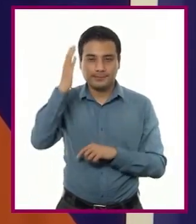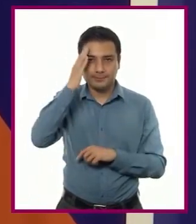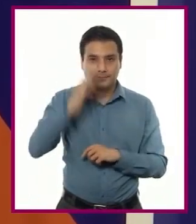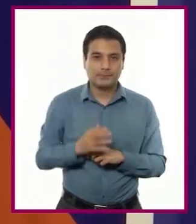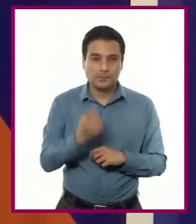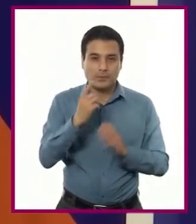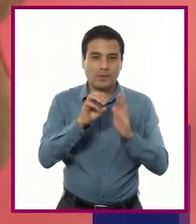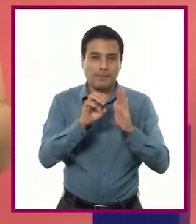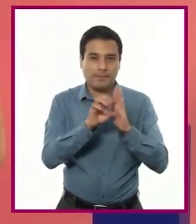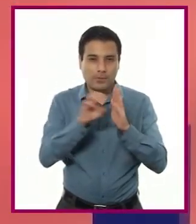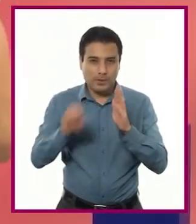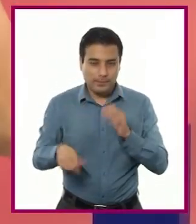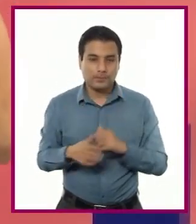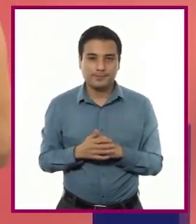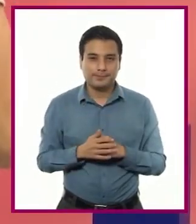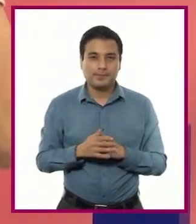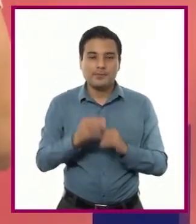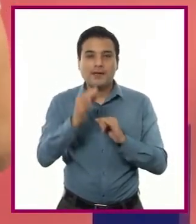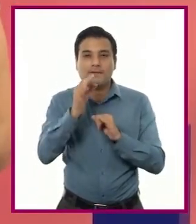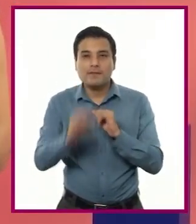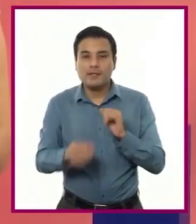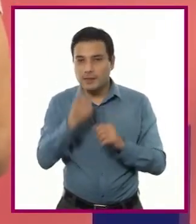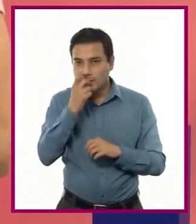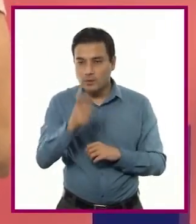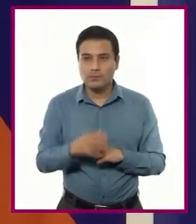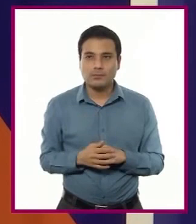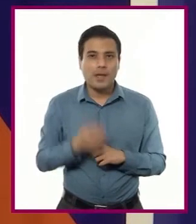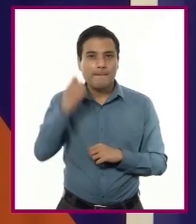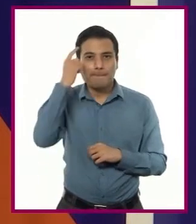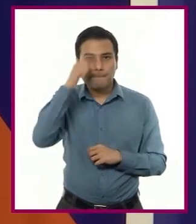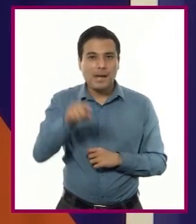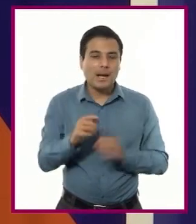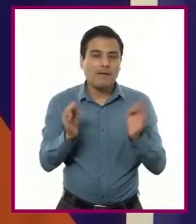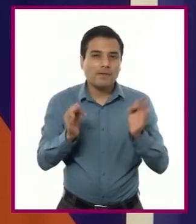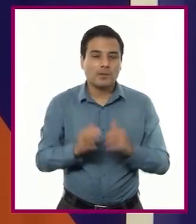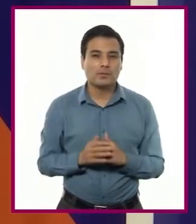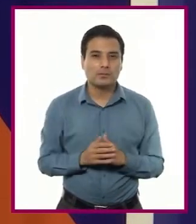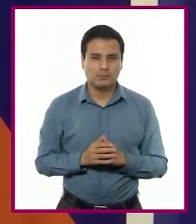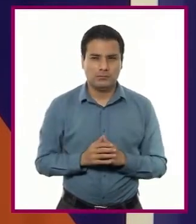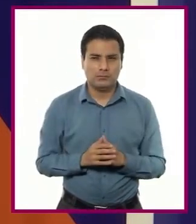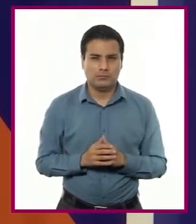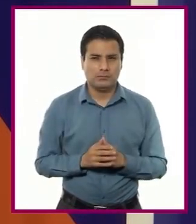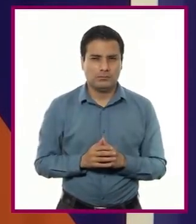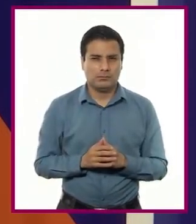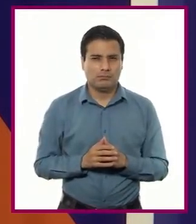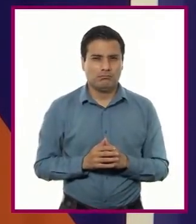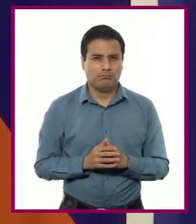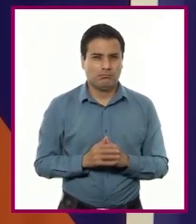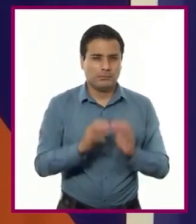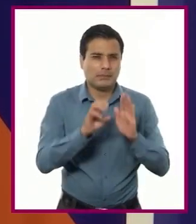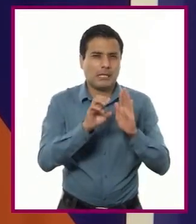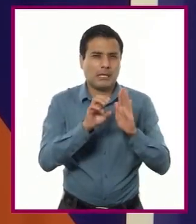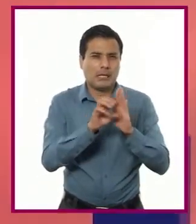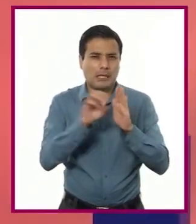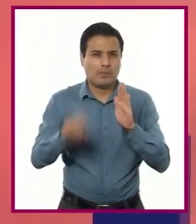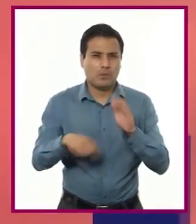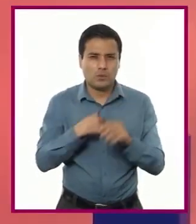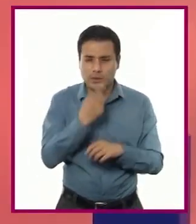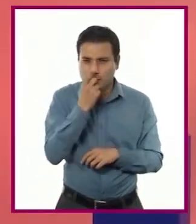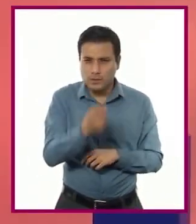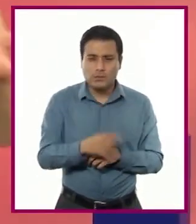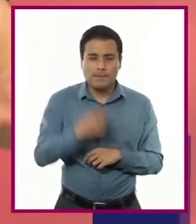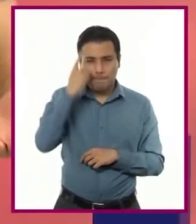enfriarlo. Si únicamente les digo esa oración, ustedes podrían preguntar, ¿qué es lo que pasa antes?